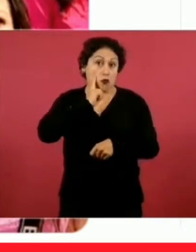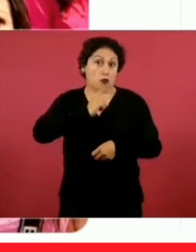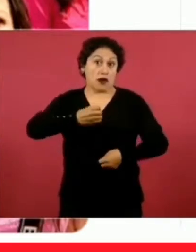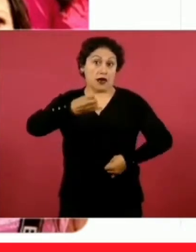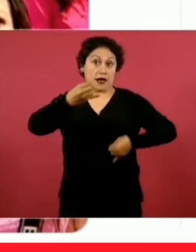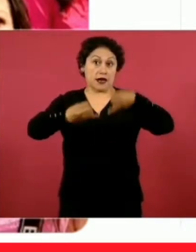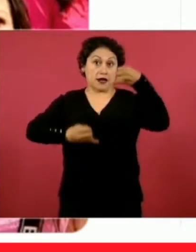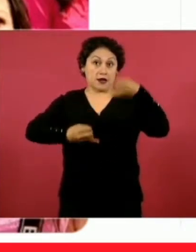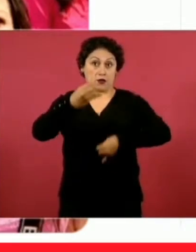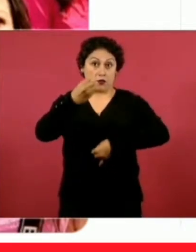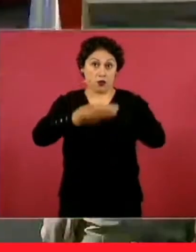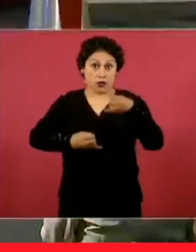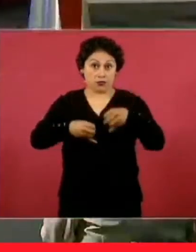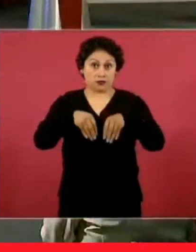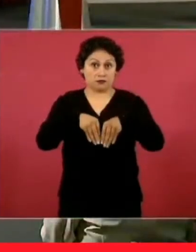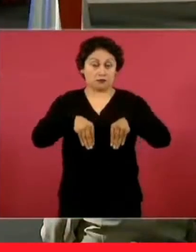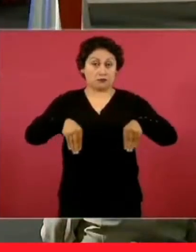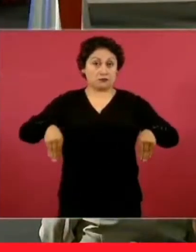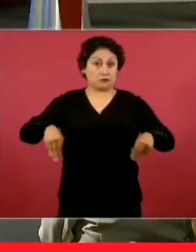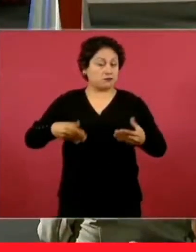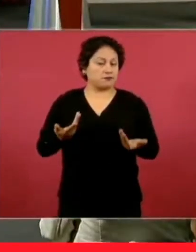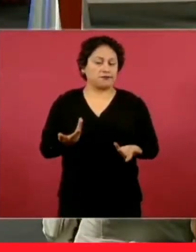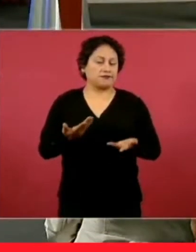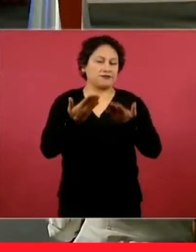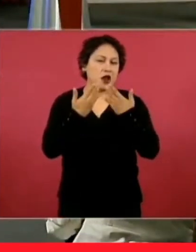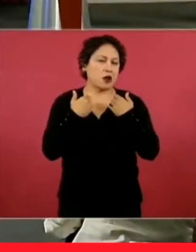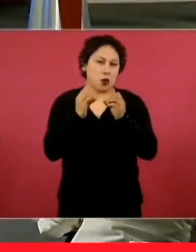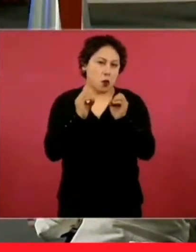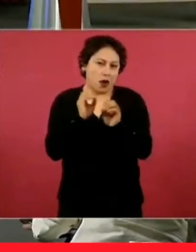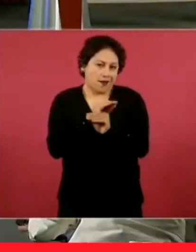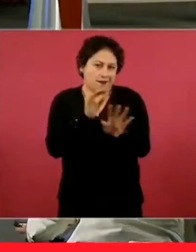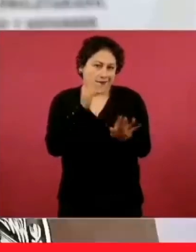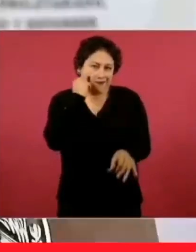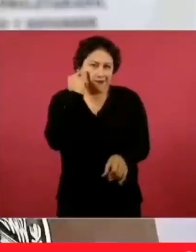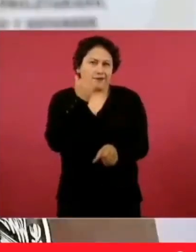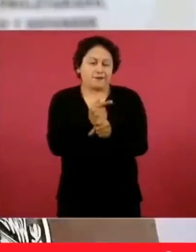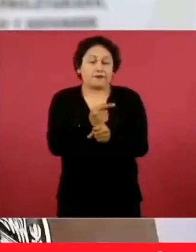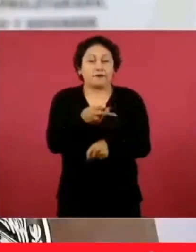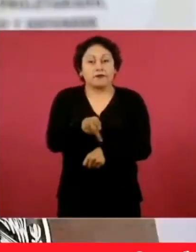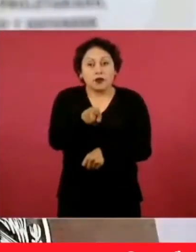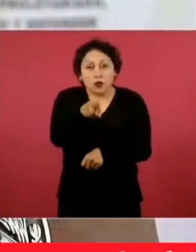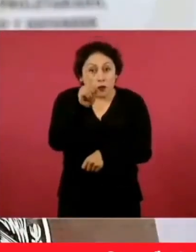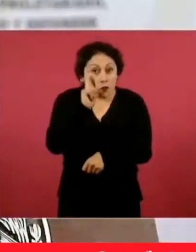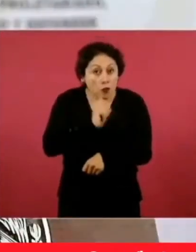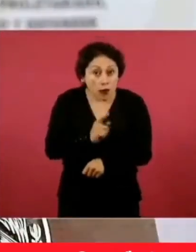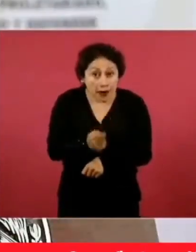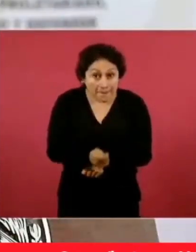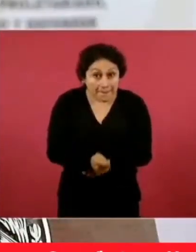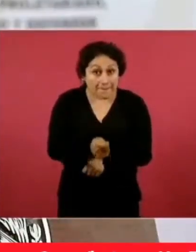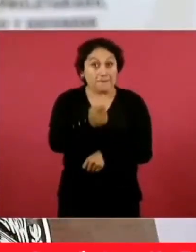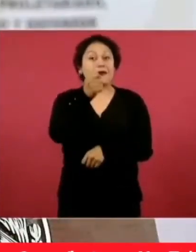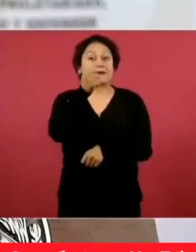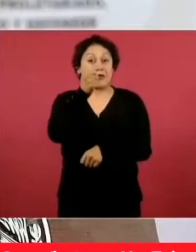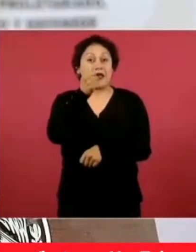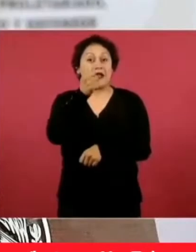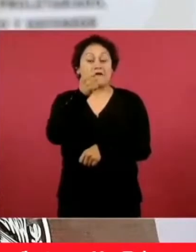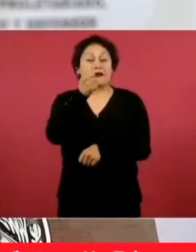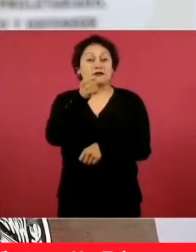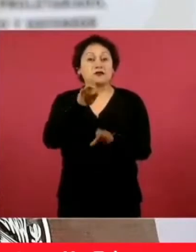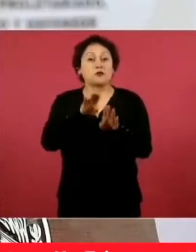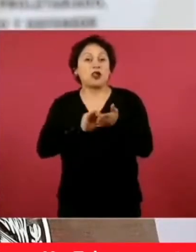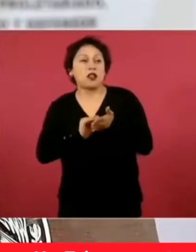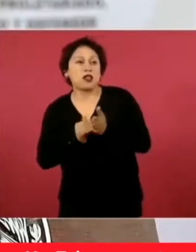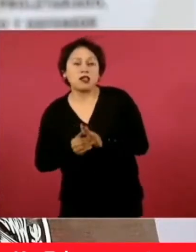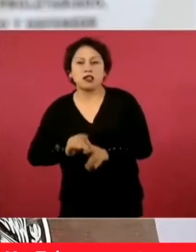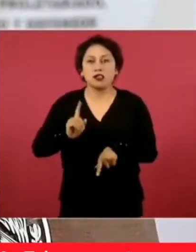de imparcialidad, no es la primera vez que esta jueza hace uso de su investidura para torcer la ley. En abril